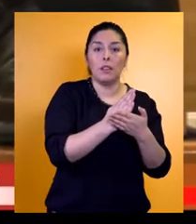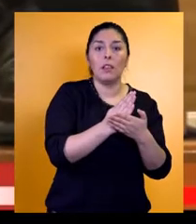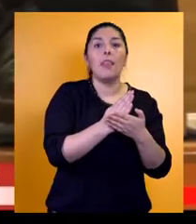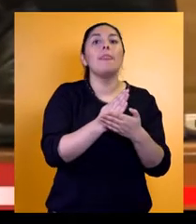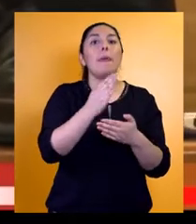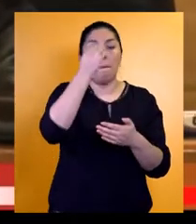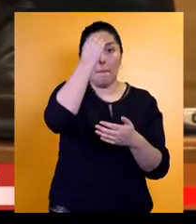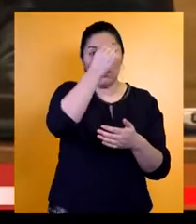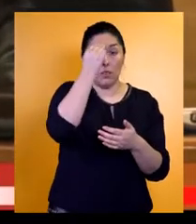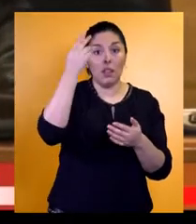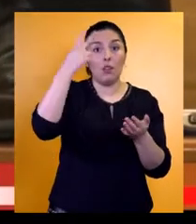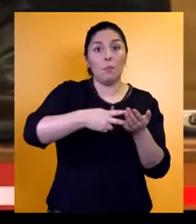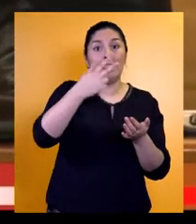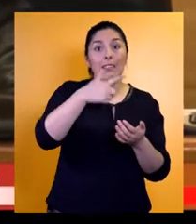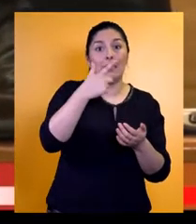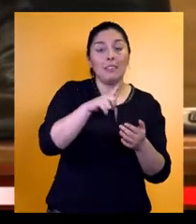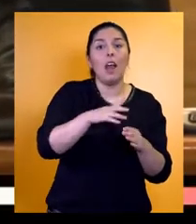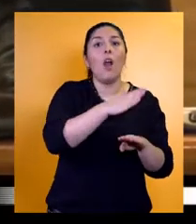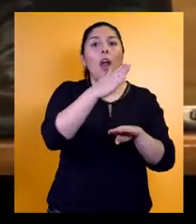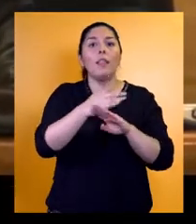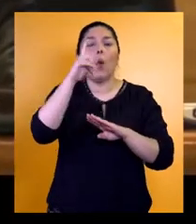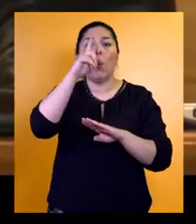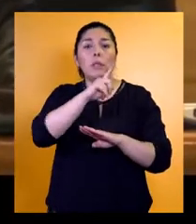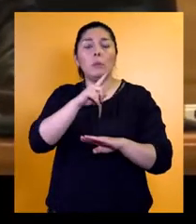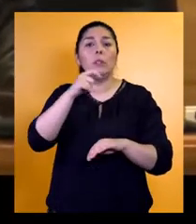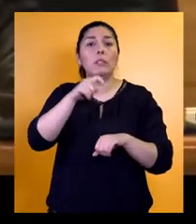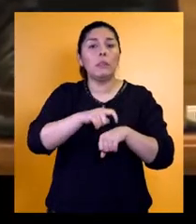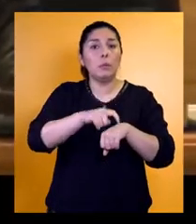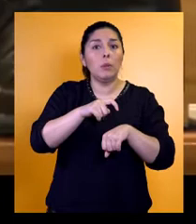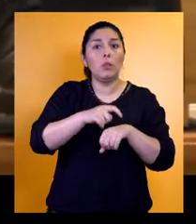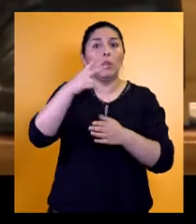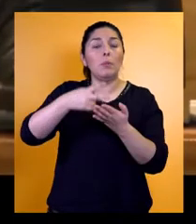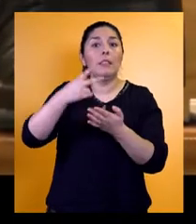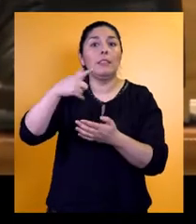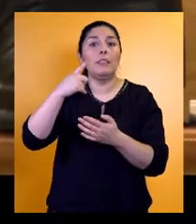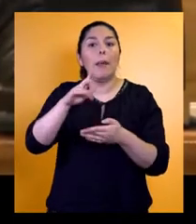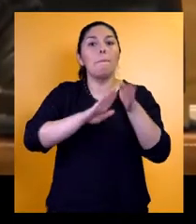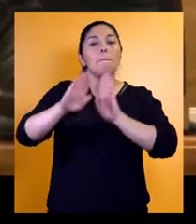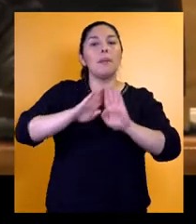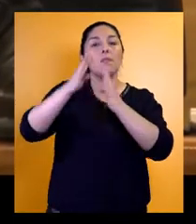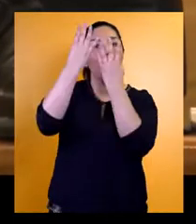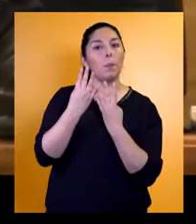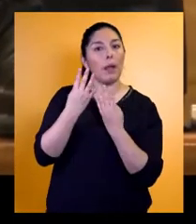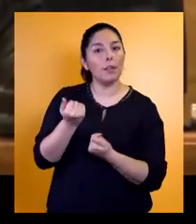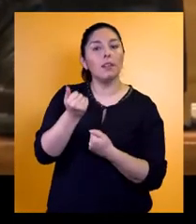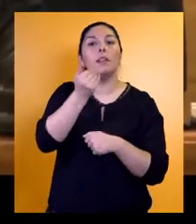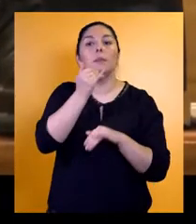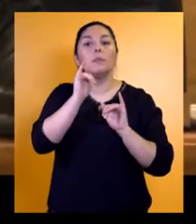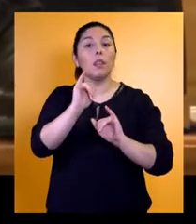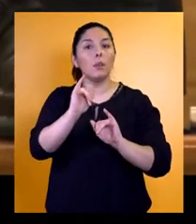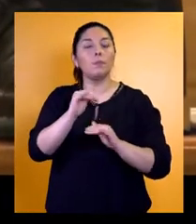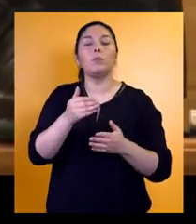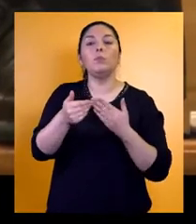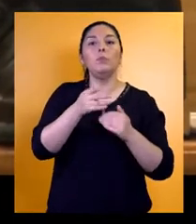marzo de 2017, desde la última fecha hasta el 8 de marzo de 2017 en prisión preventiva y con privación total de libertad en su domicilio desde el